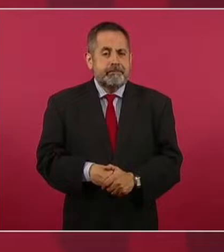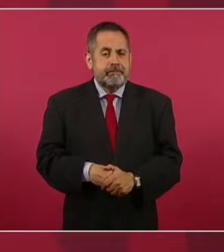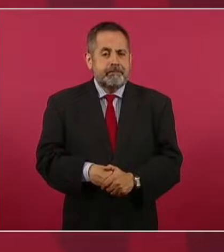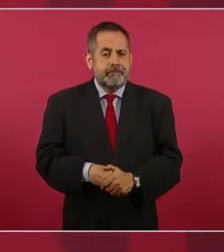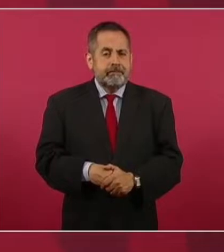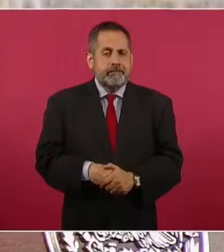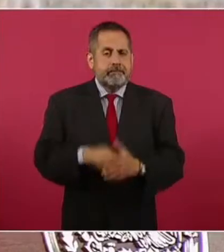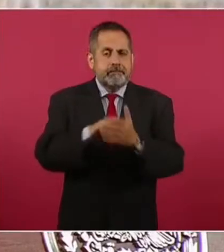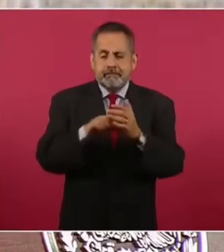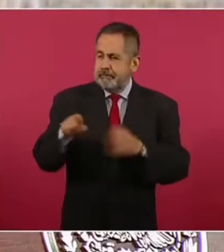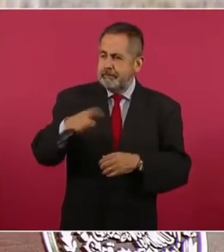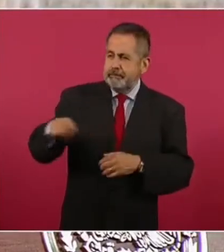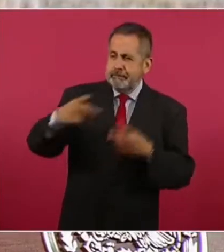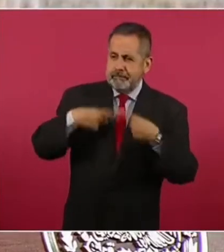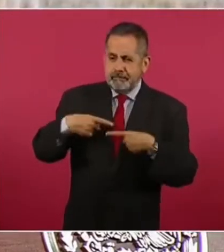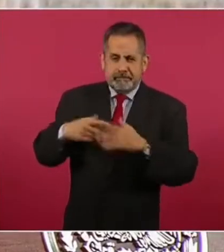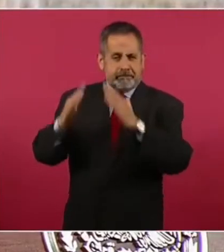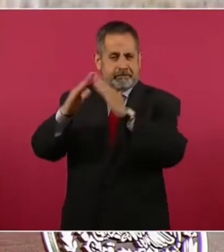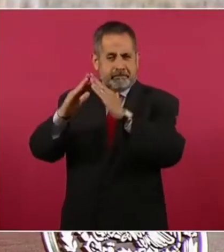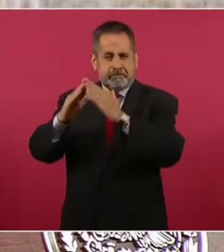una persona que perdió su casa.